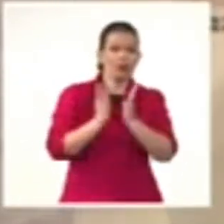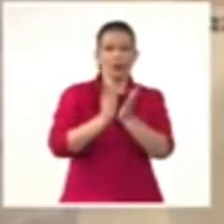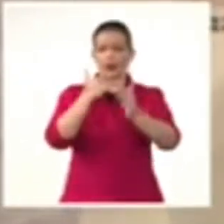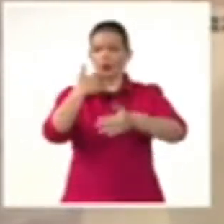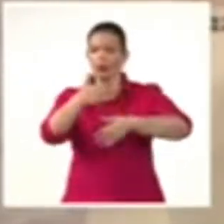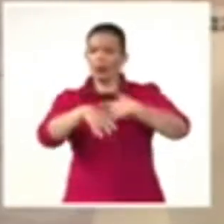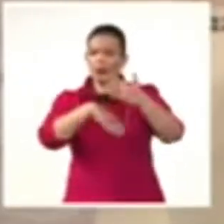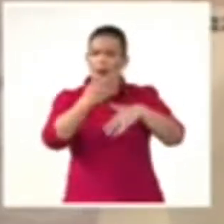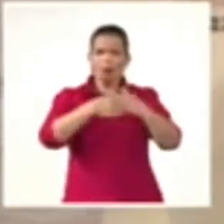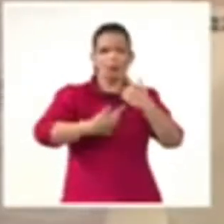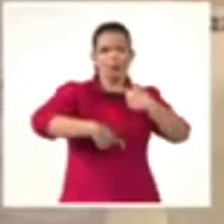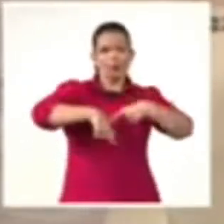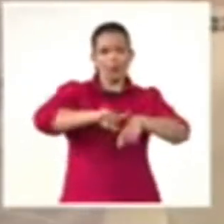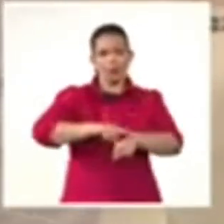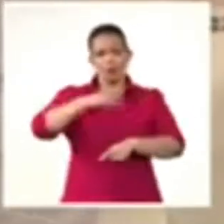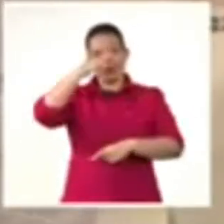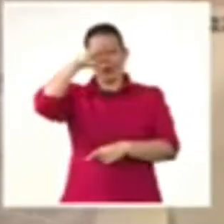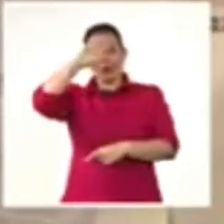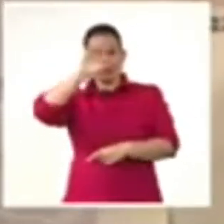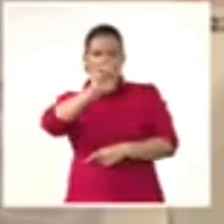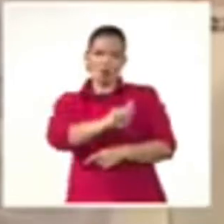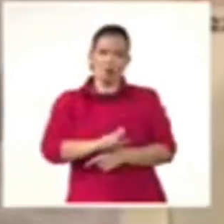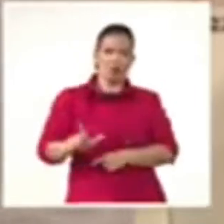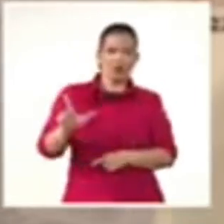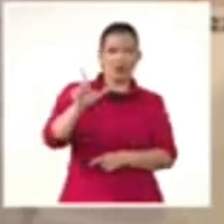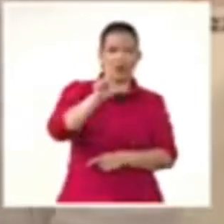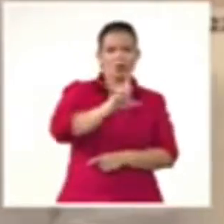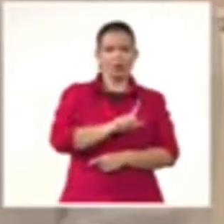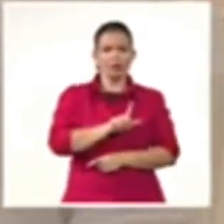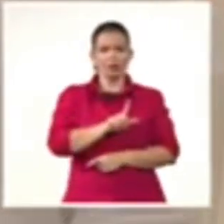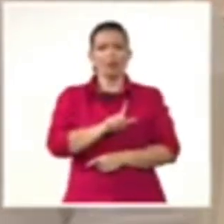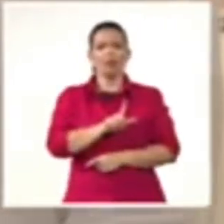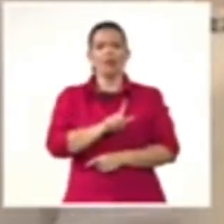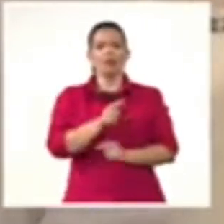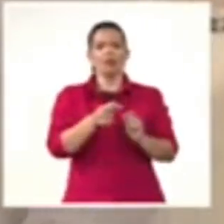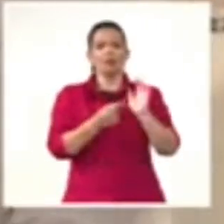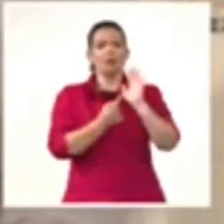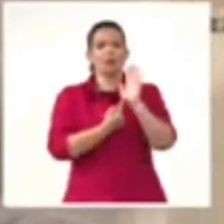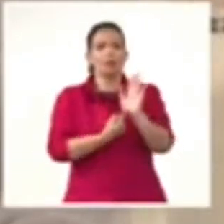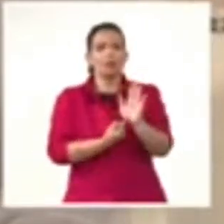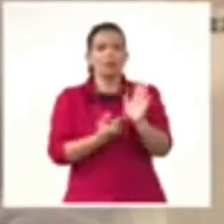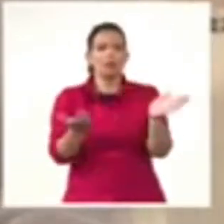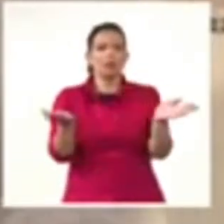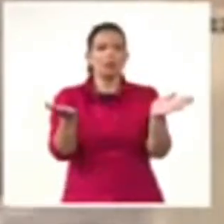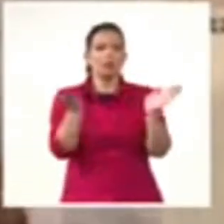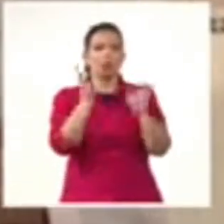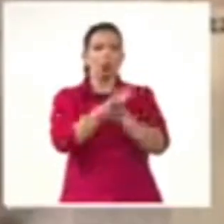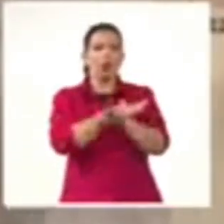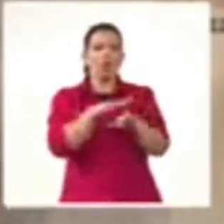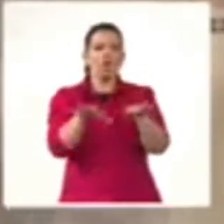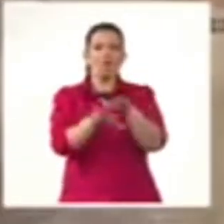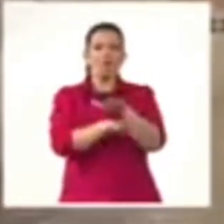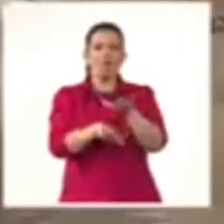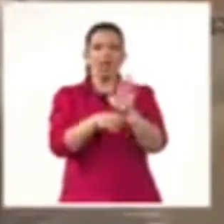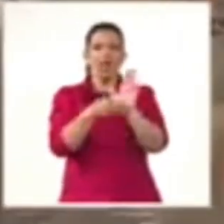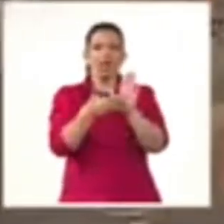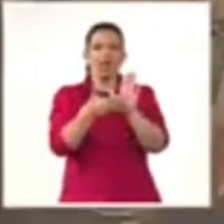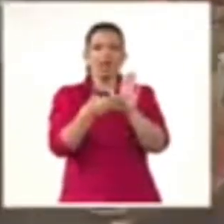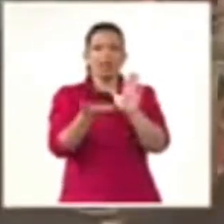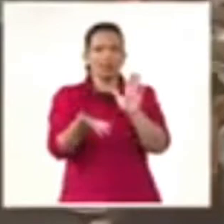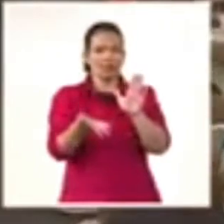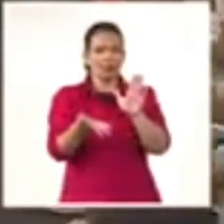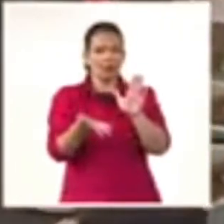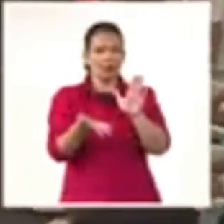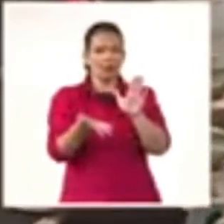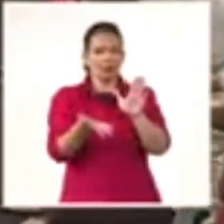cubano choca y se niega a sí misma frente a esa innegable verdad. Nuestra conclusión es